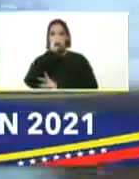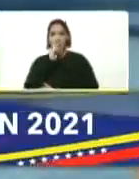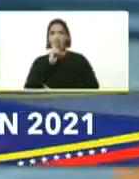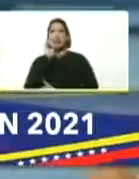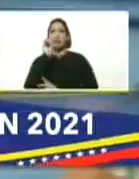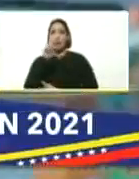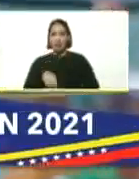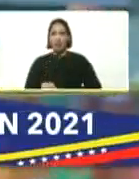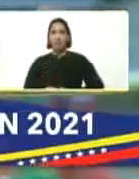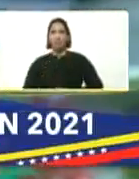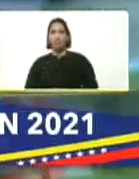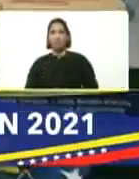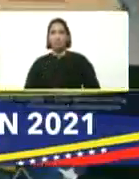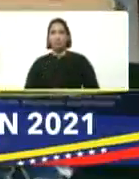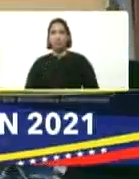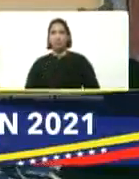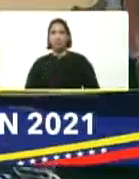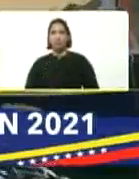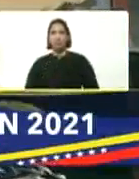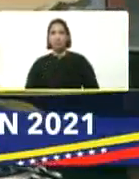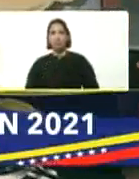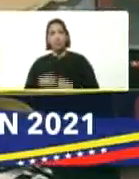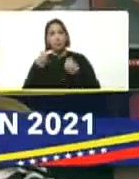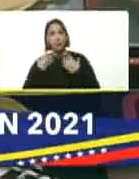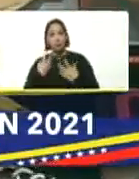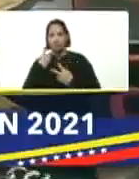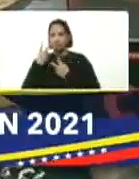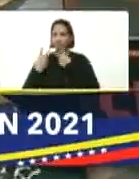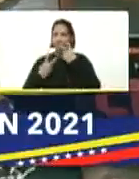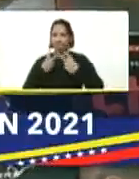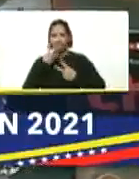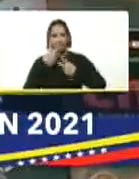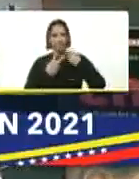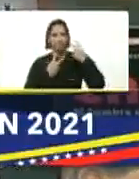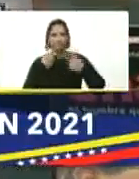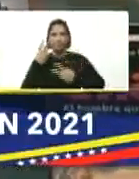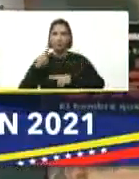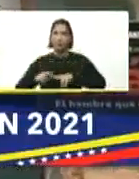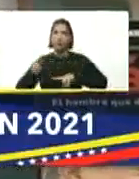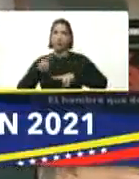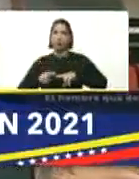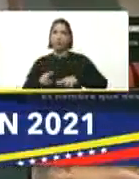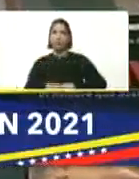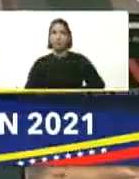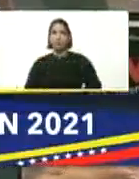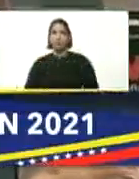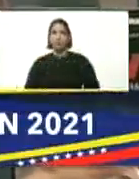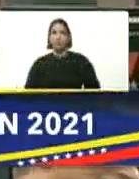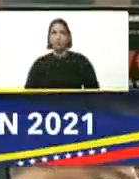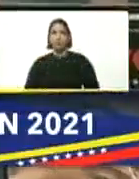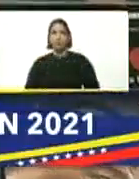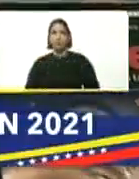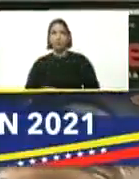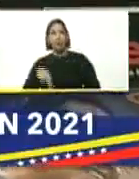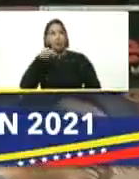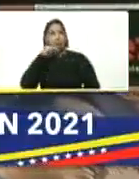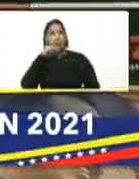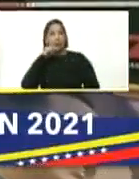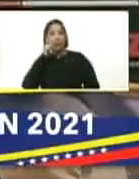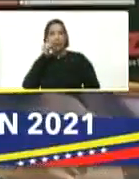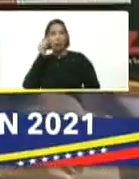lo llevo. Bueno, seguimos. Para los niños, para los nietos y